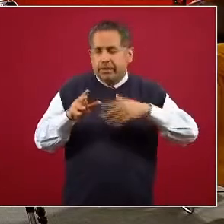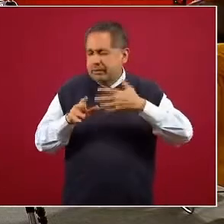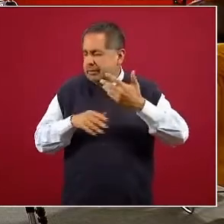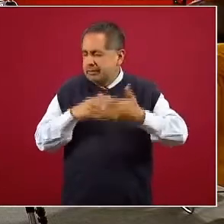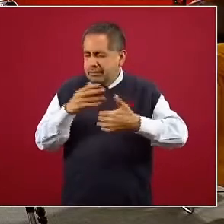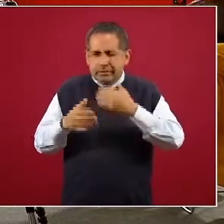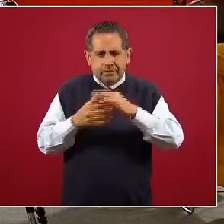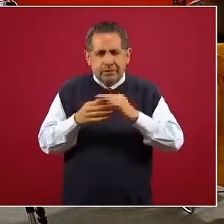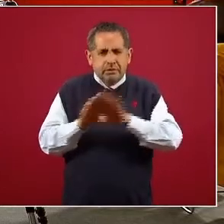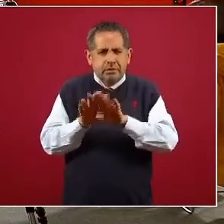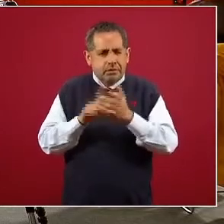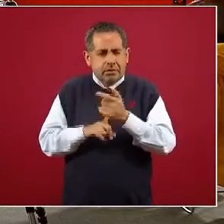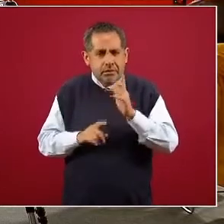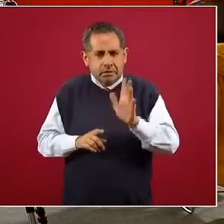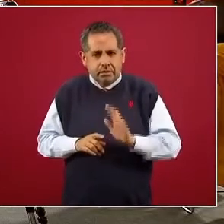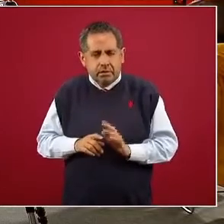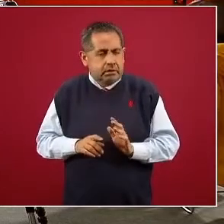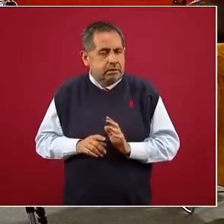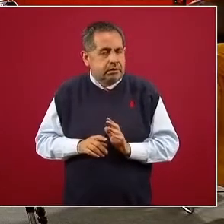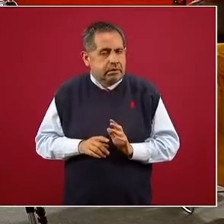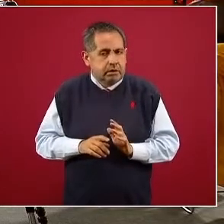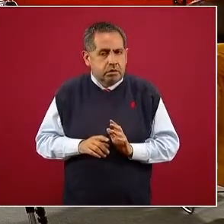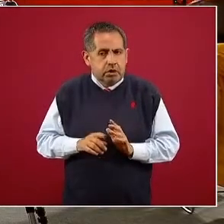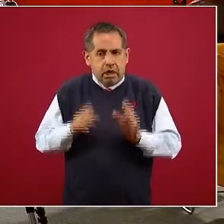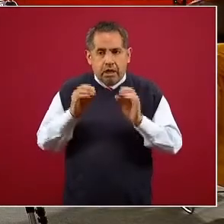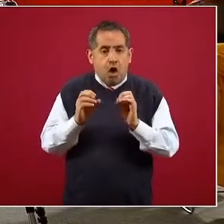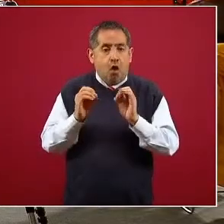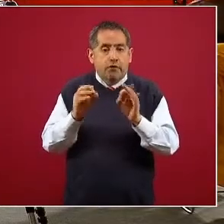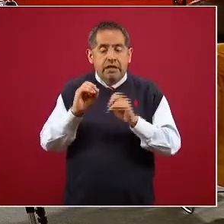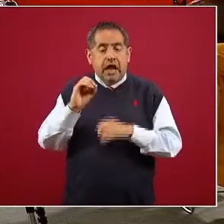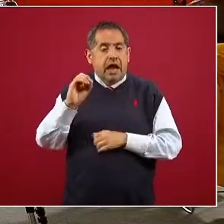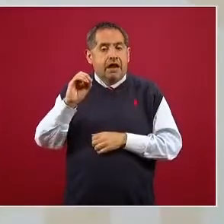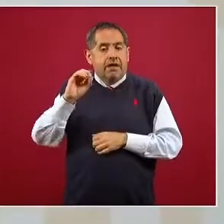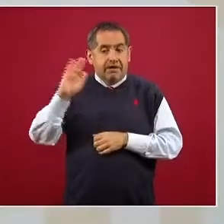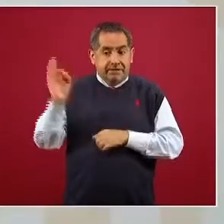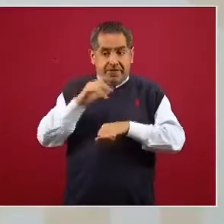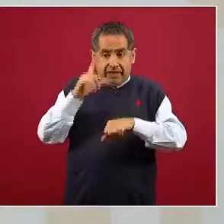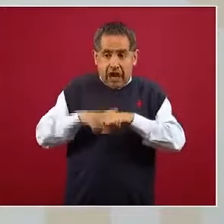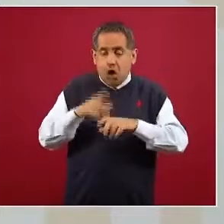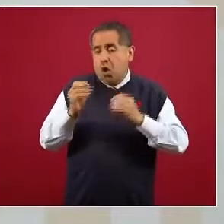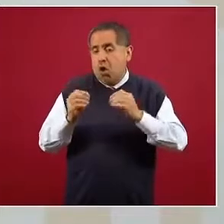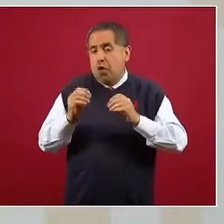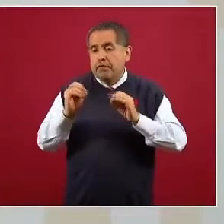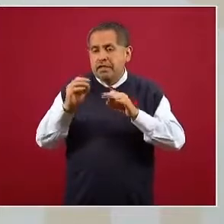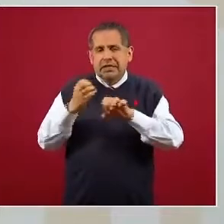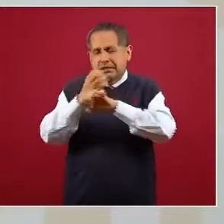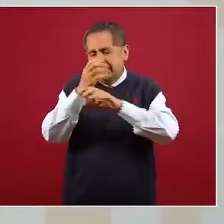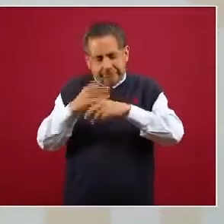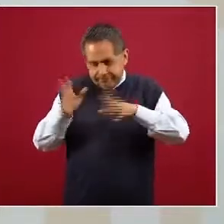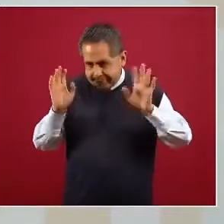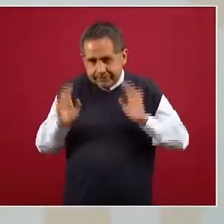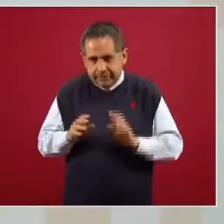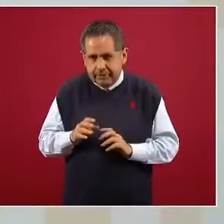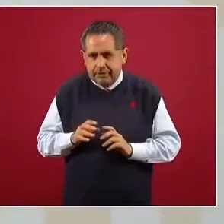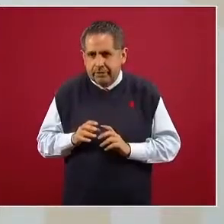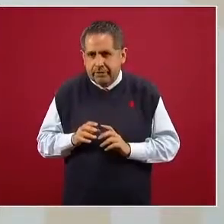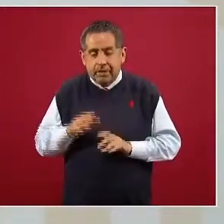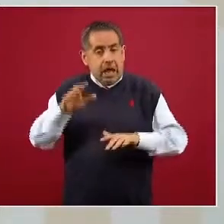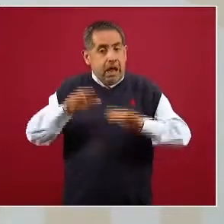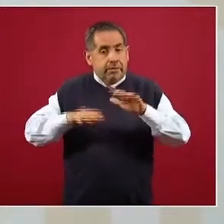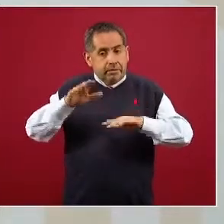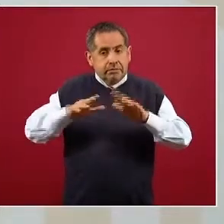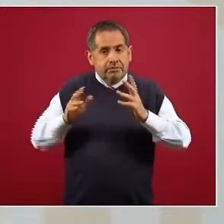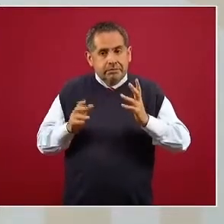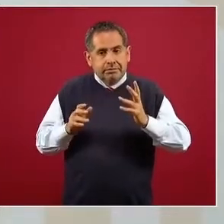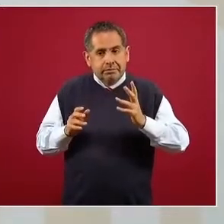videoconferencia, a nivel de una oficina federal o a nivel de una oficina estatal o donde sea. A